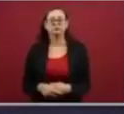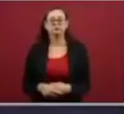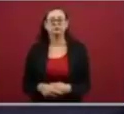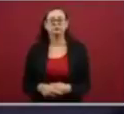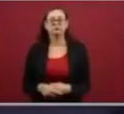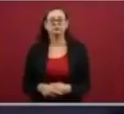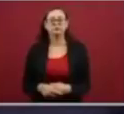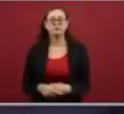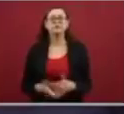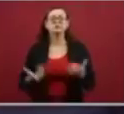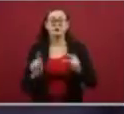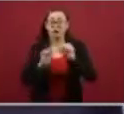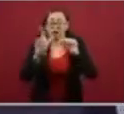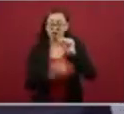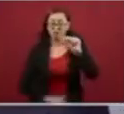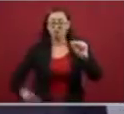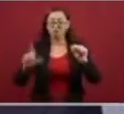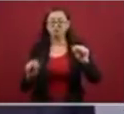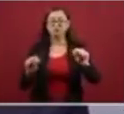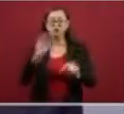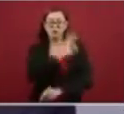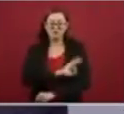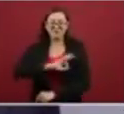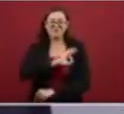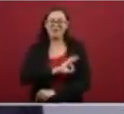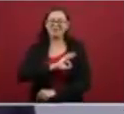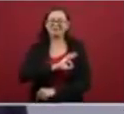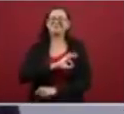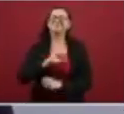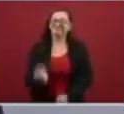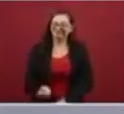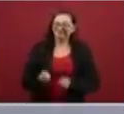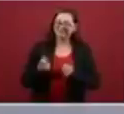el legado de una nación feliz.